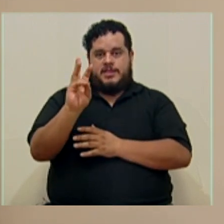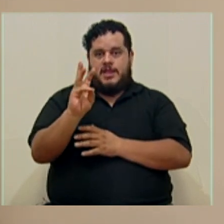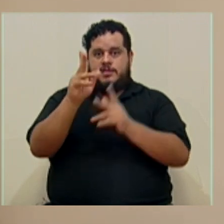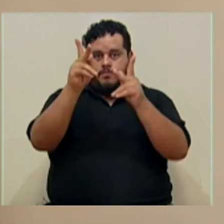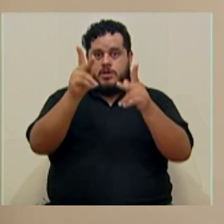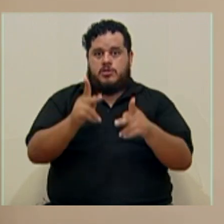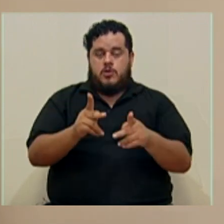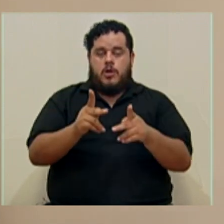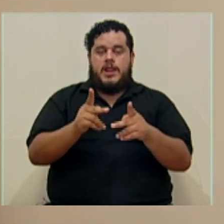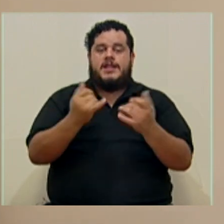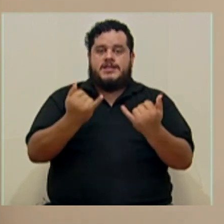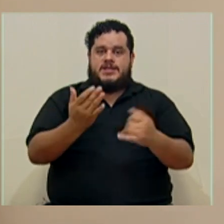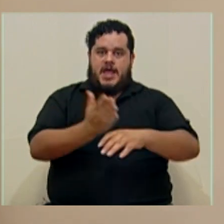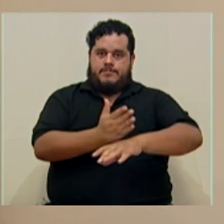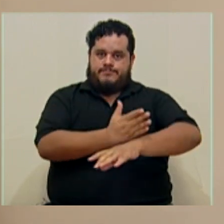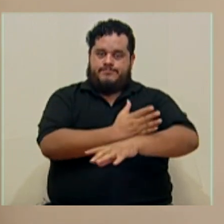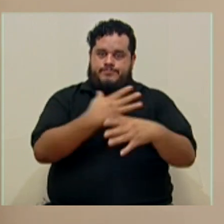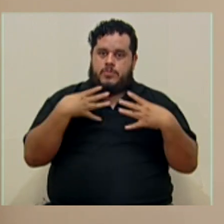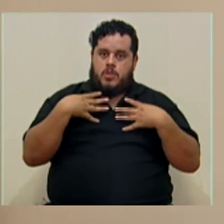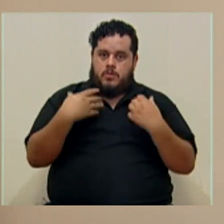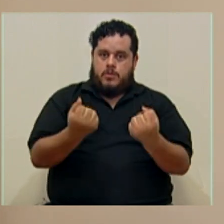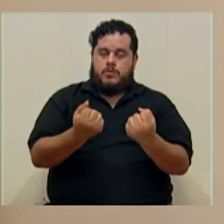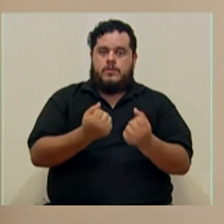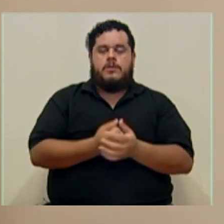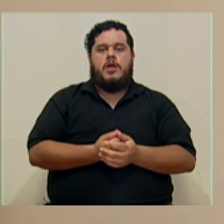64.406 personas recuperadas.